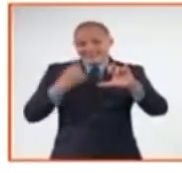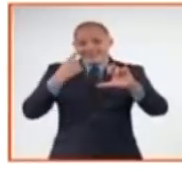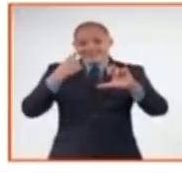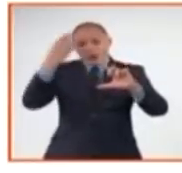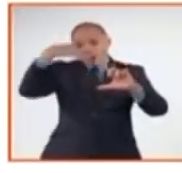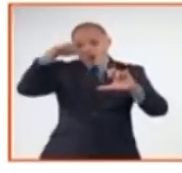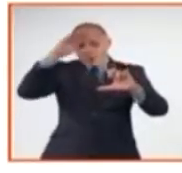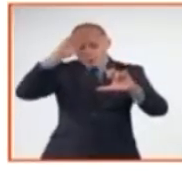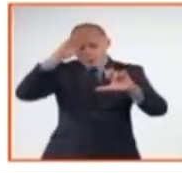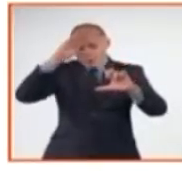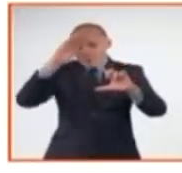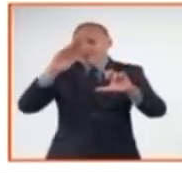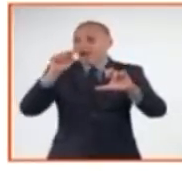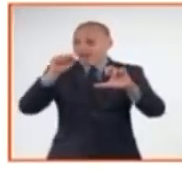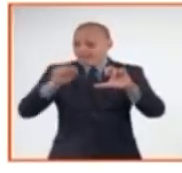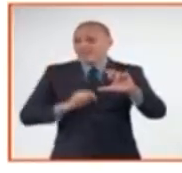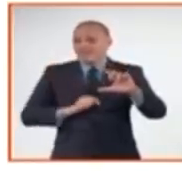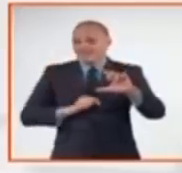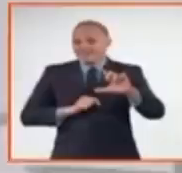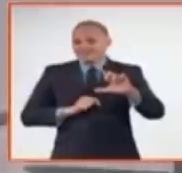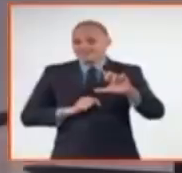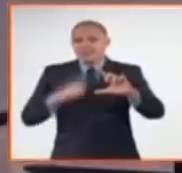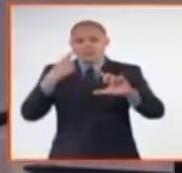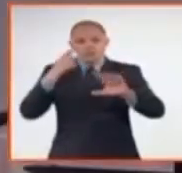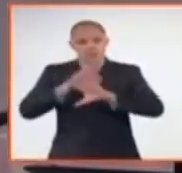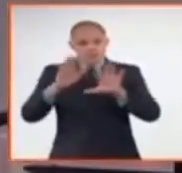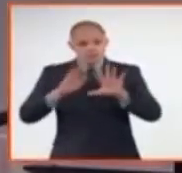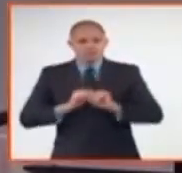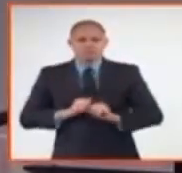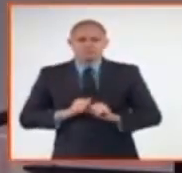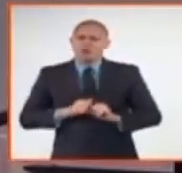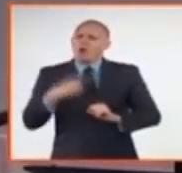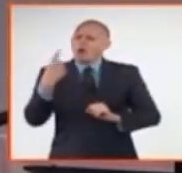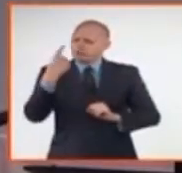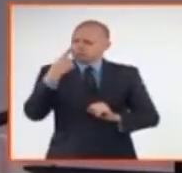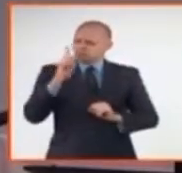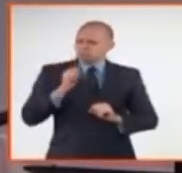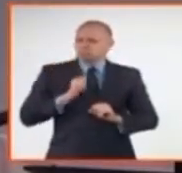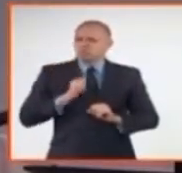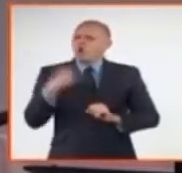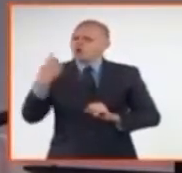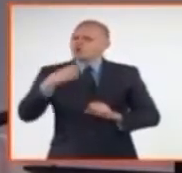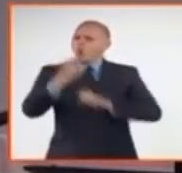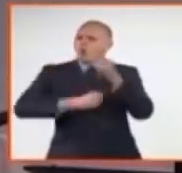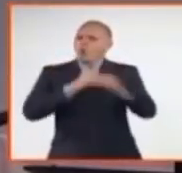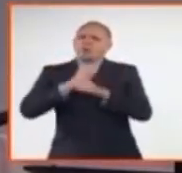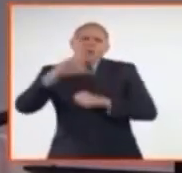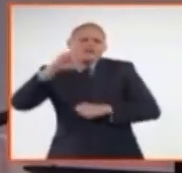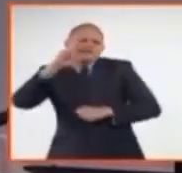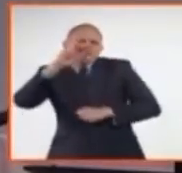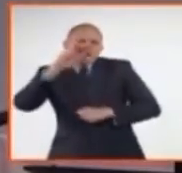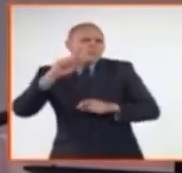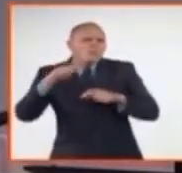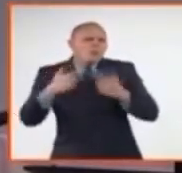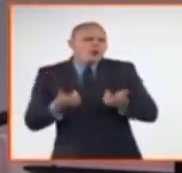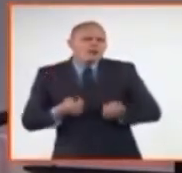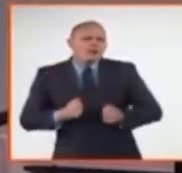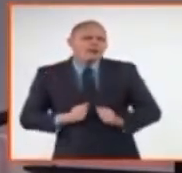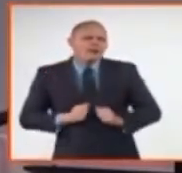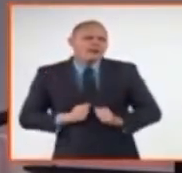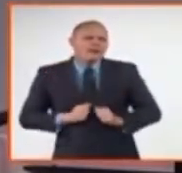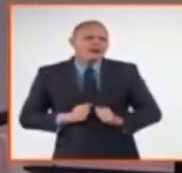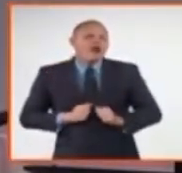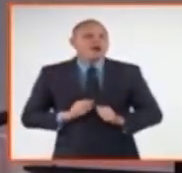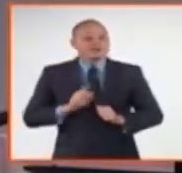así me hace entonces porque la vía la siguiente de administración nasal bueno